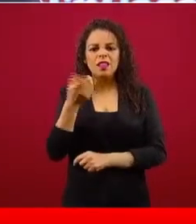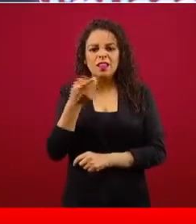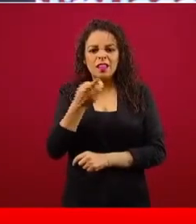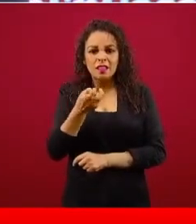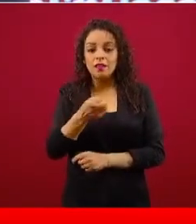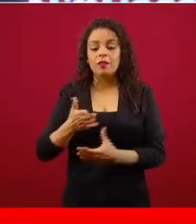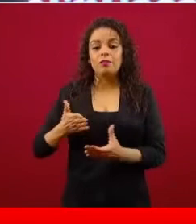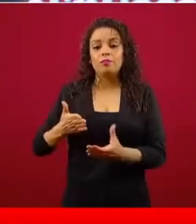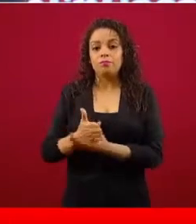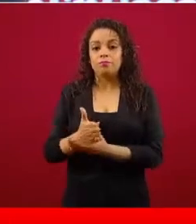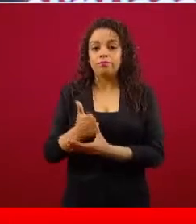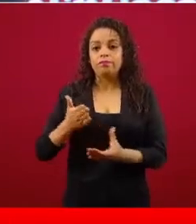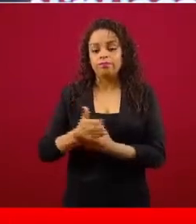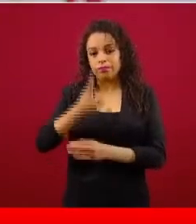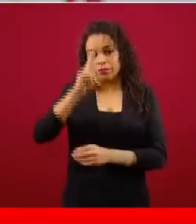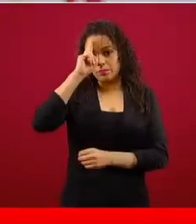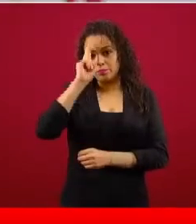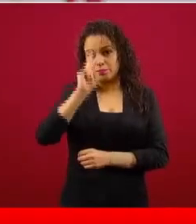de Estados Unidos